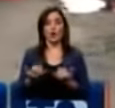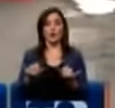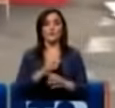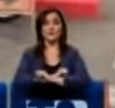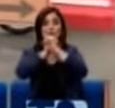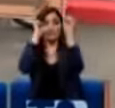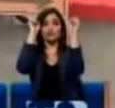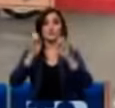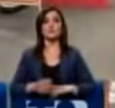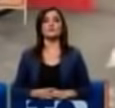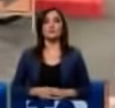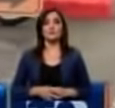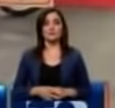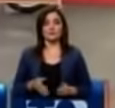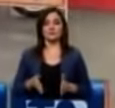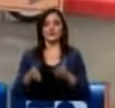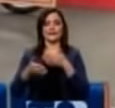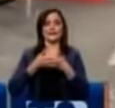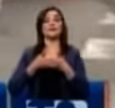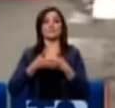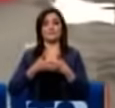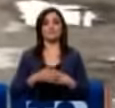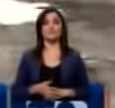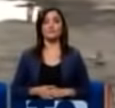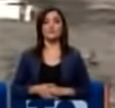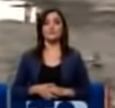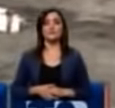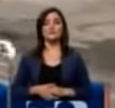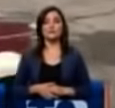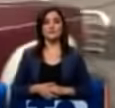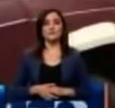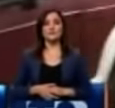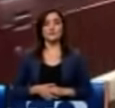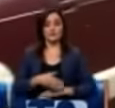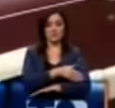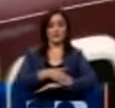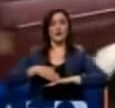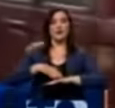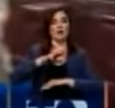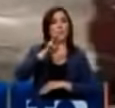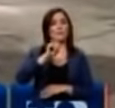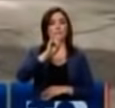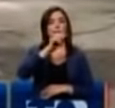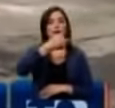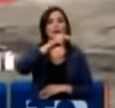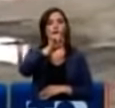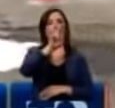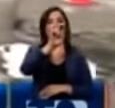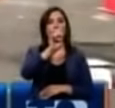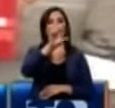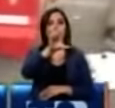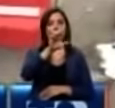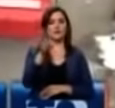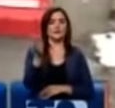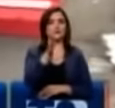hora de la mañana cuando ya hay el cierre parcial aquí en la avenida Gran Colombia entre la Miguel Espinosa y Luis Sodiro. Debido